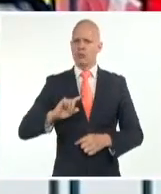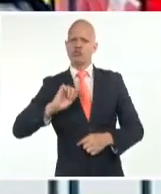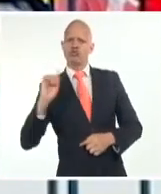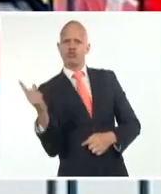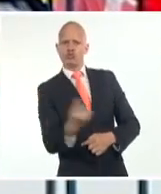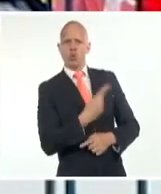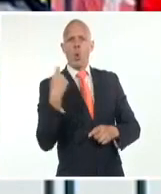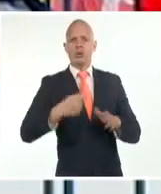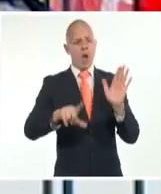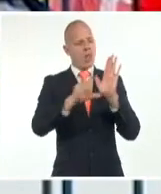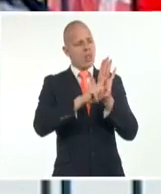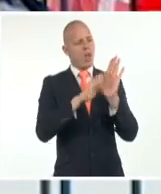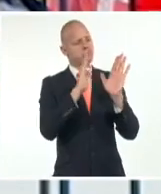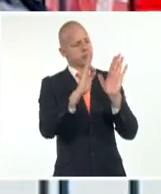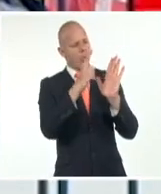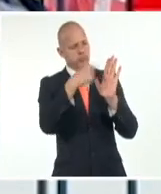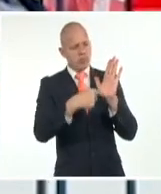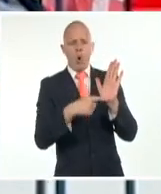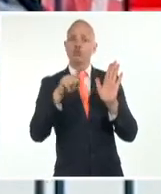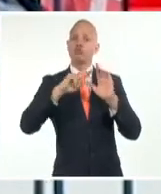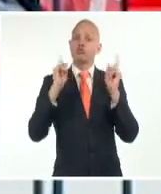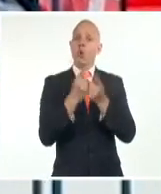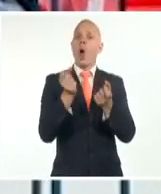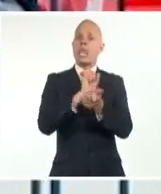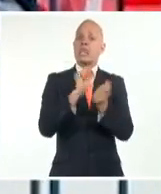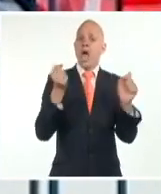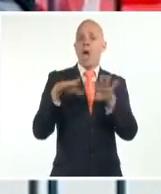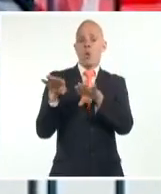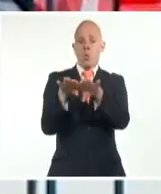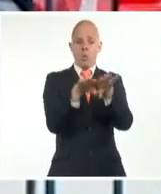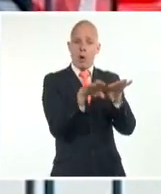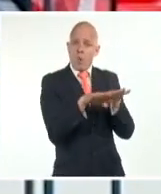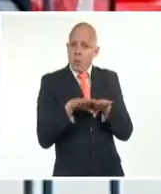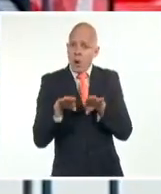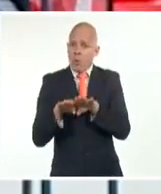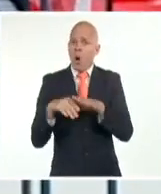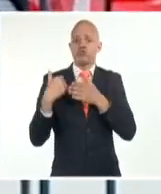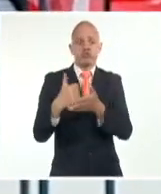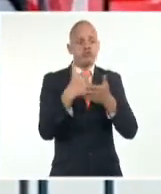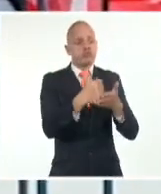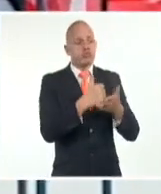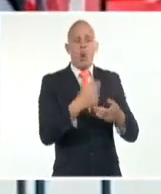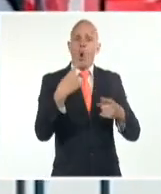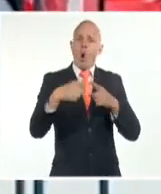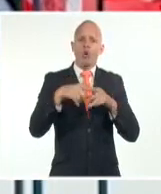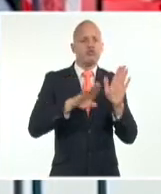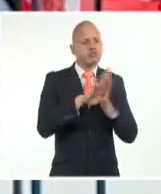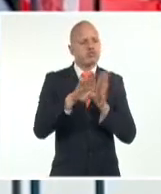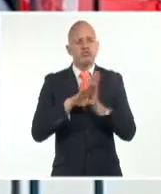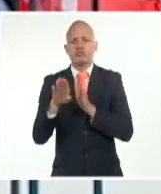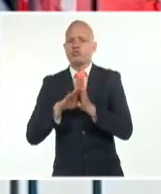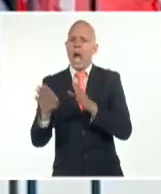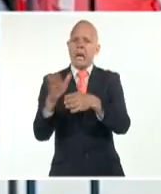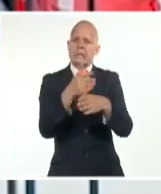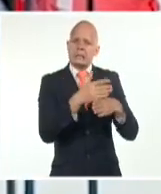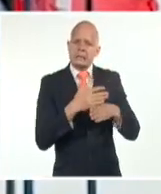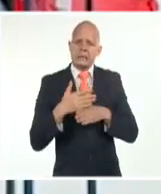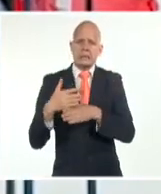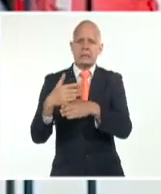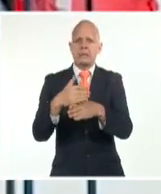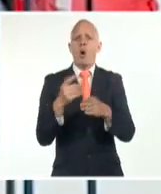para el disfrute de la libertad, la equidad, la igualdad, la solidaridad, el bienestar y la prosperidad individual y colectiva.